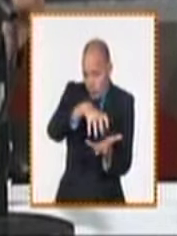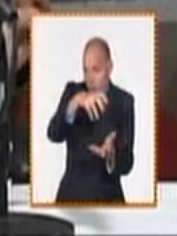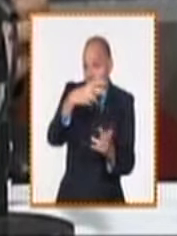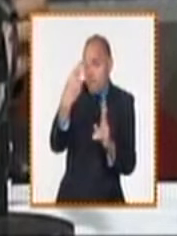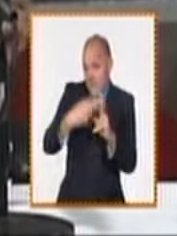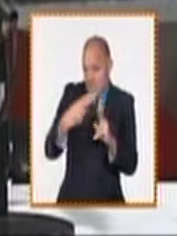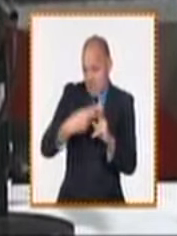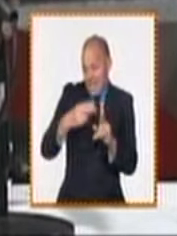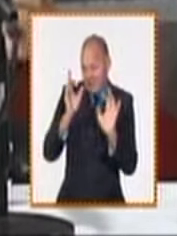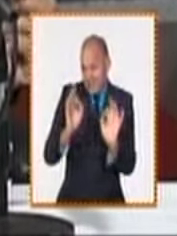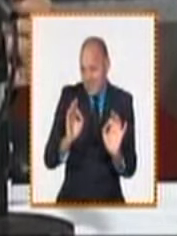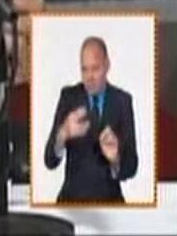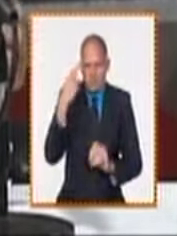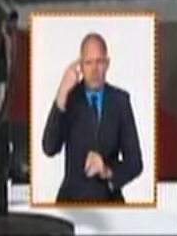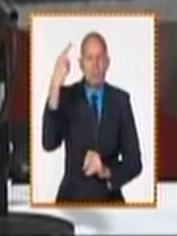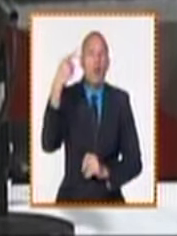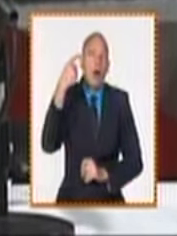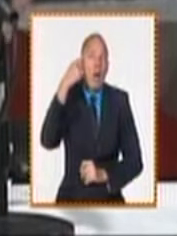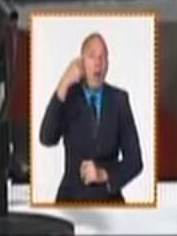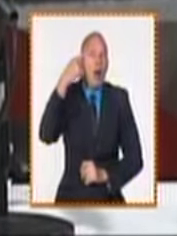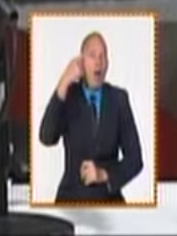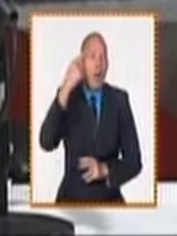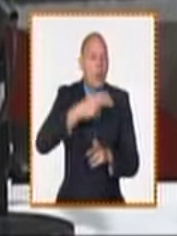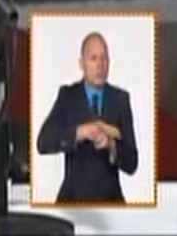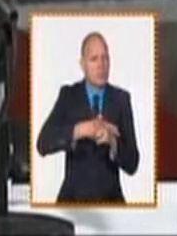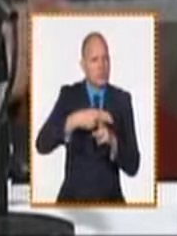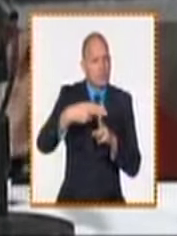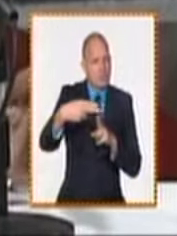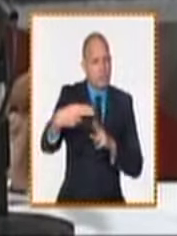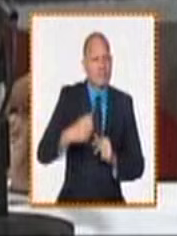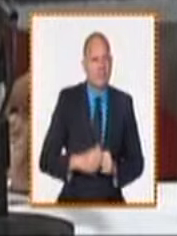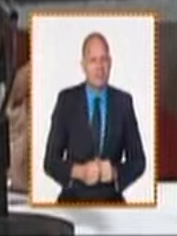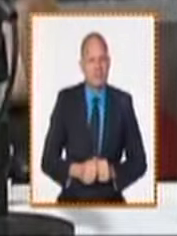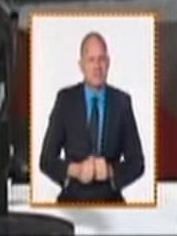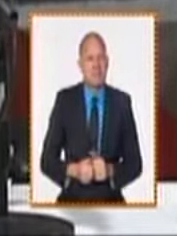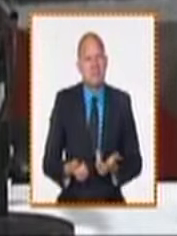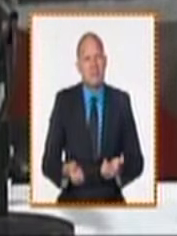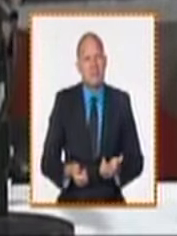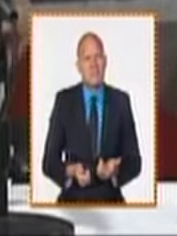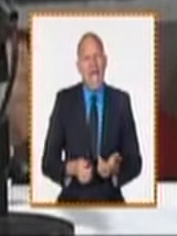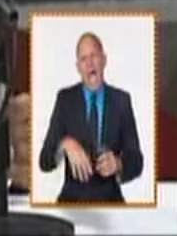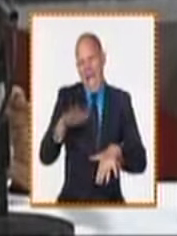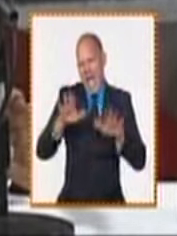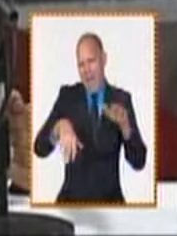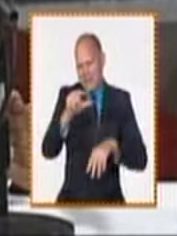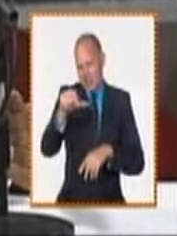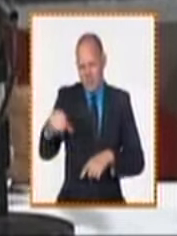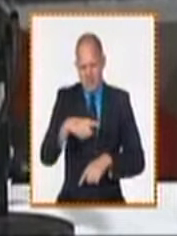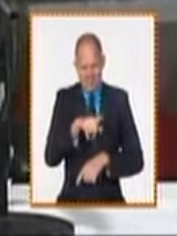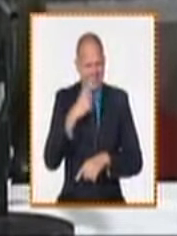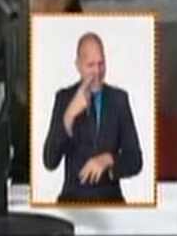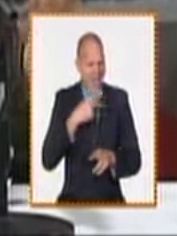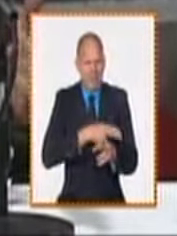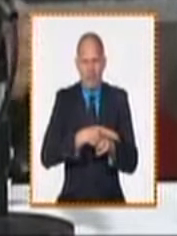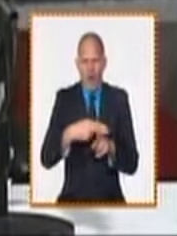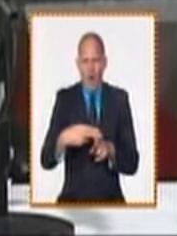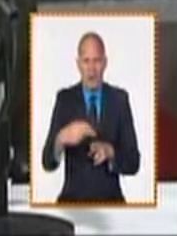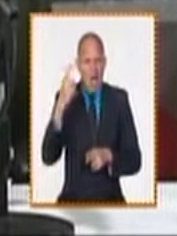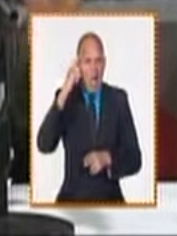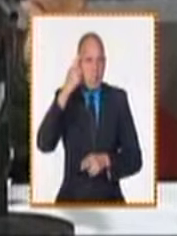hay una tendencia que la historia se se celebre desde una forma rígida no sucede así en bayamo los